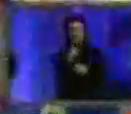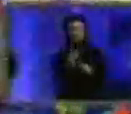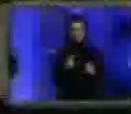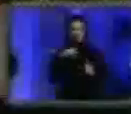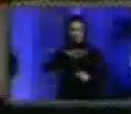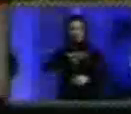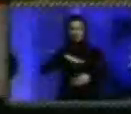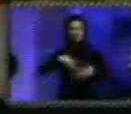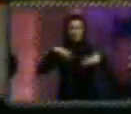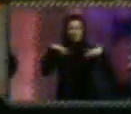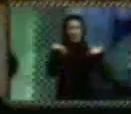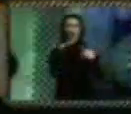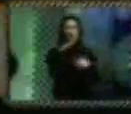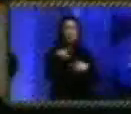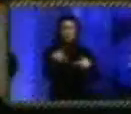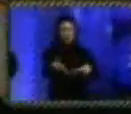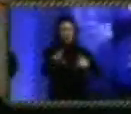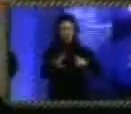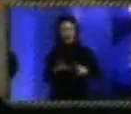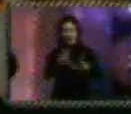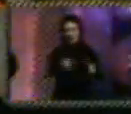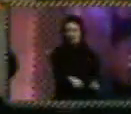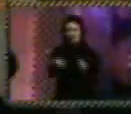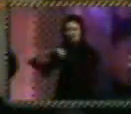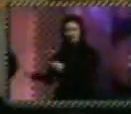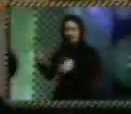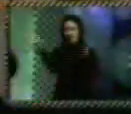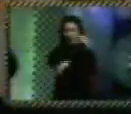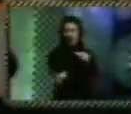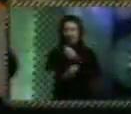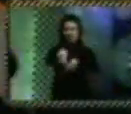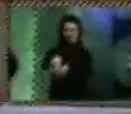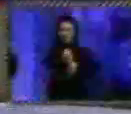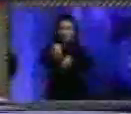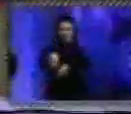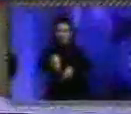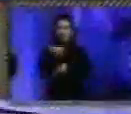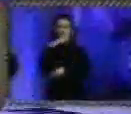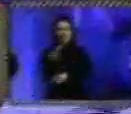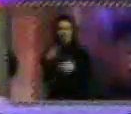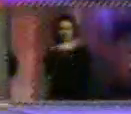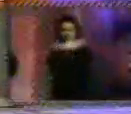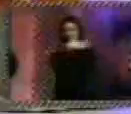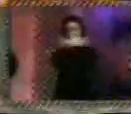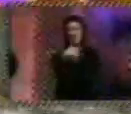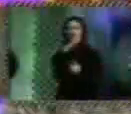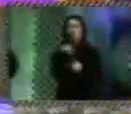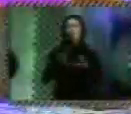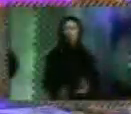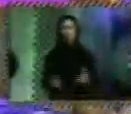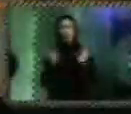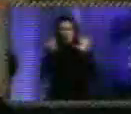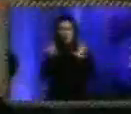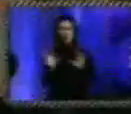sillín, mariposa me suelen decir, porque tengo el culo repito. Mariposa me suelen decir, porque tengo el